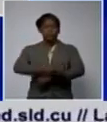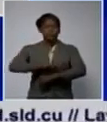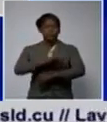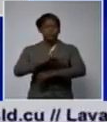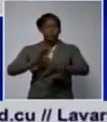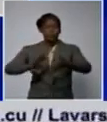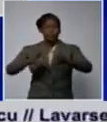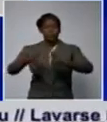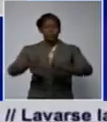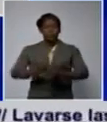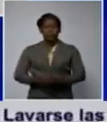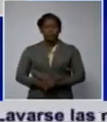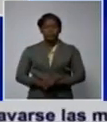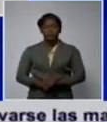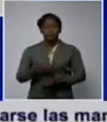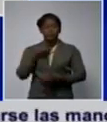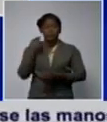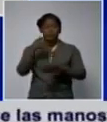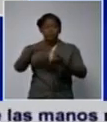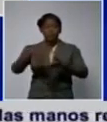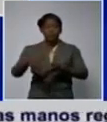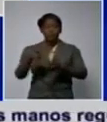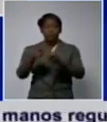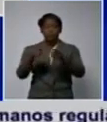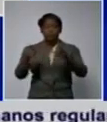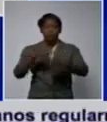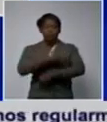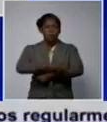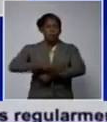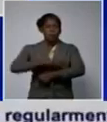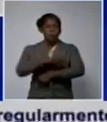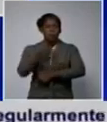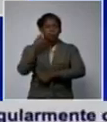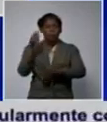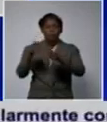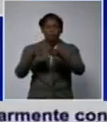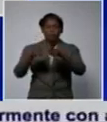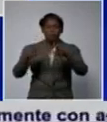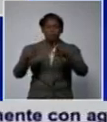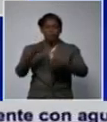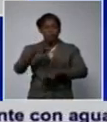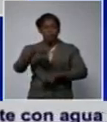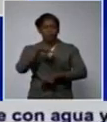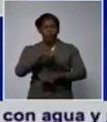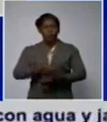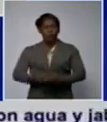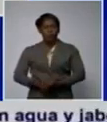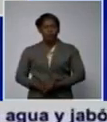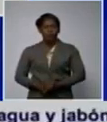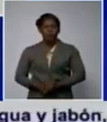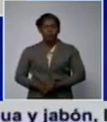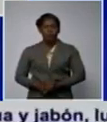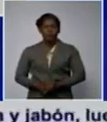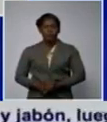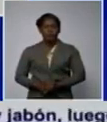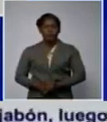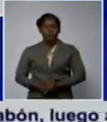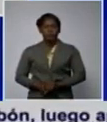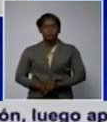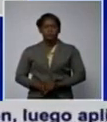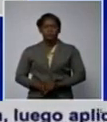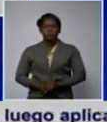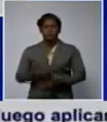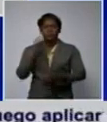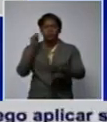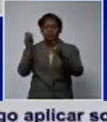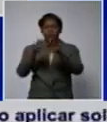número mayor de fallecidos, pues también en este caso, en el día de ayer, el número mayor de casos y el número